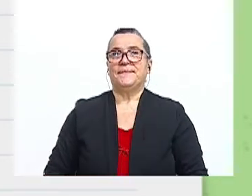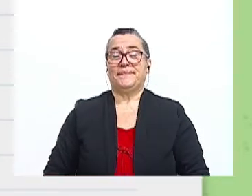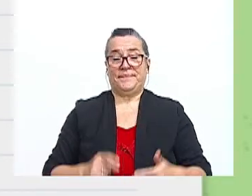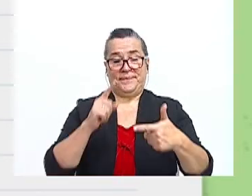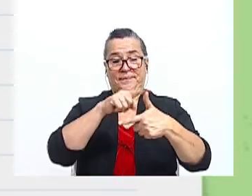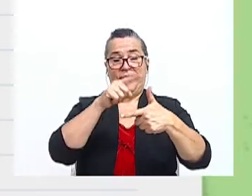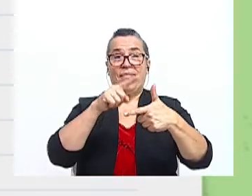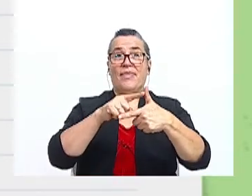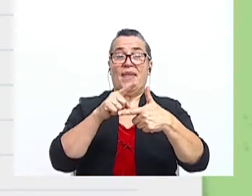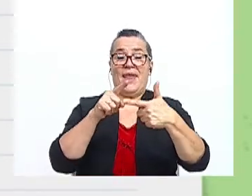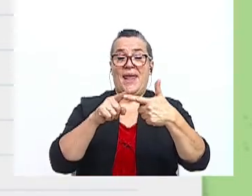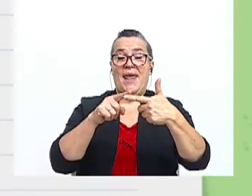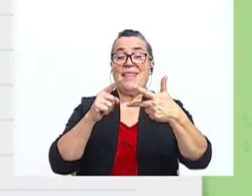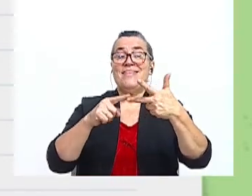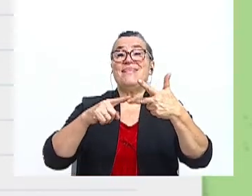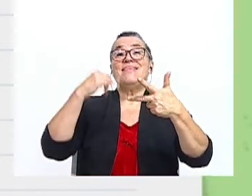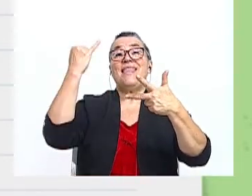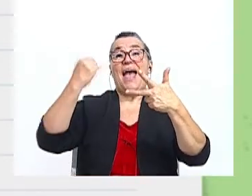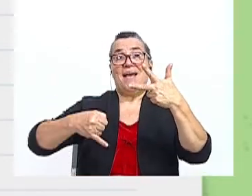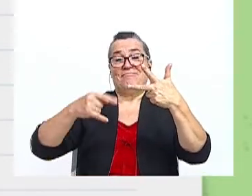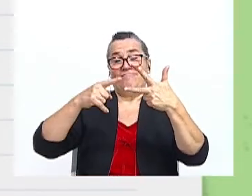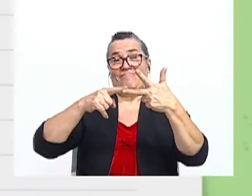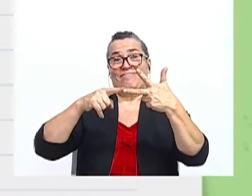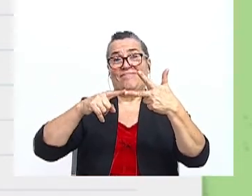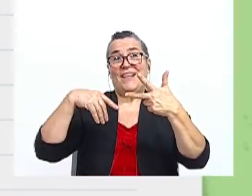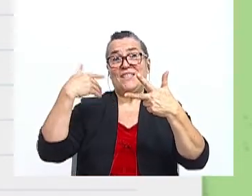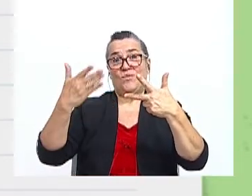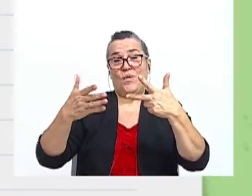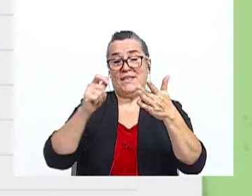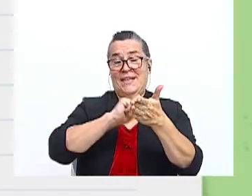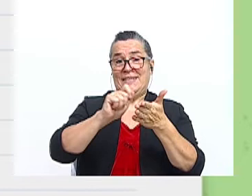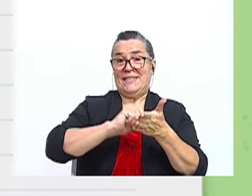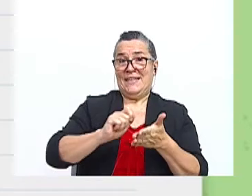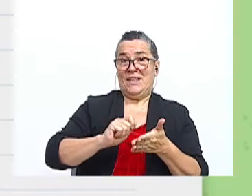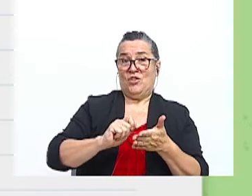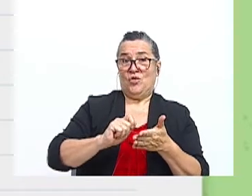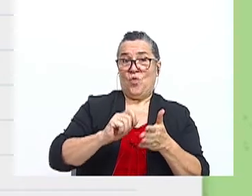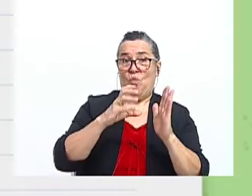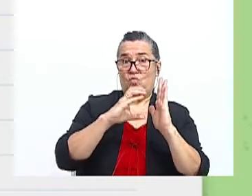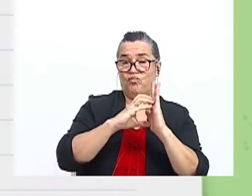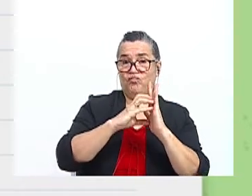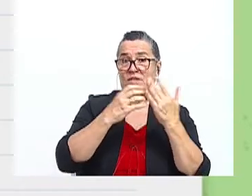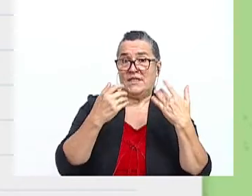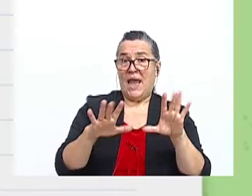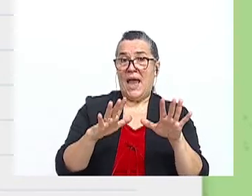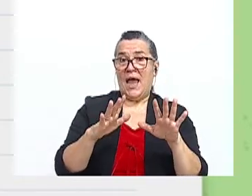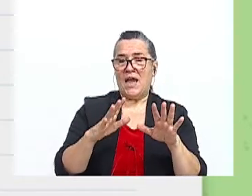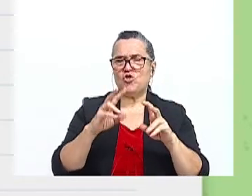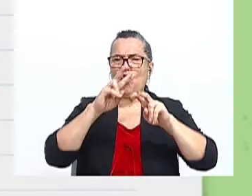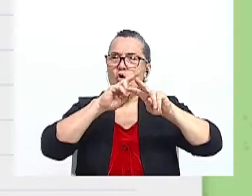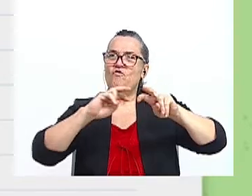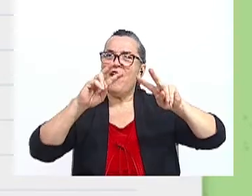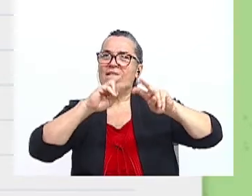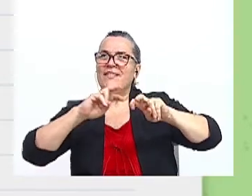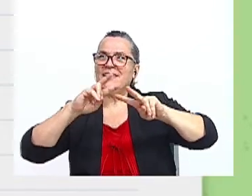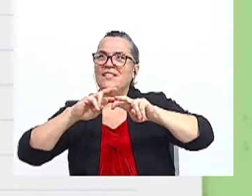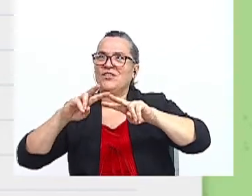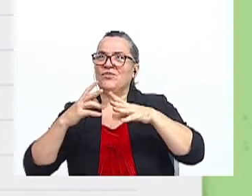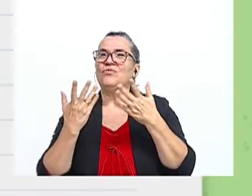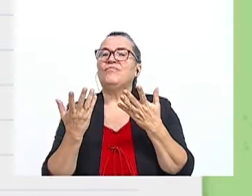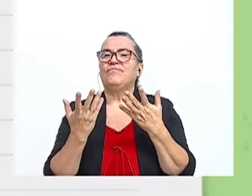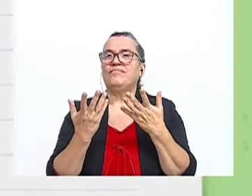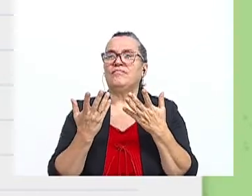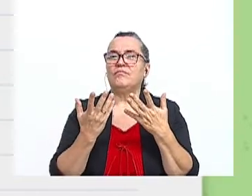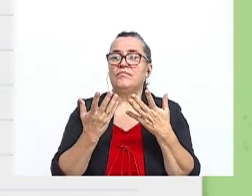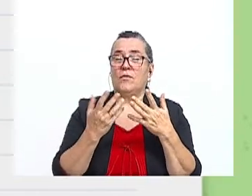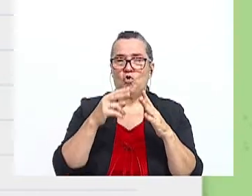Y finalmente, cuando ya haya escrito el ensayo, voy a revisar si